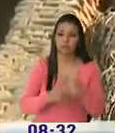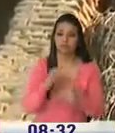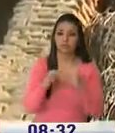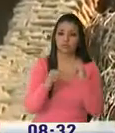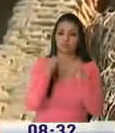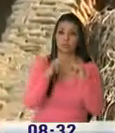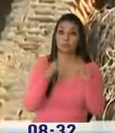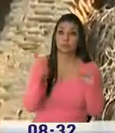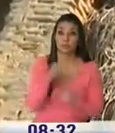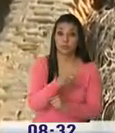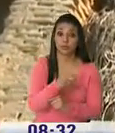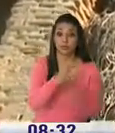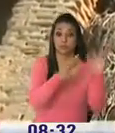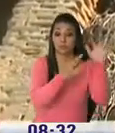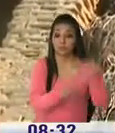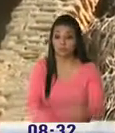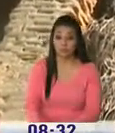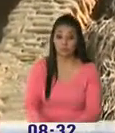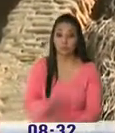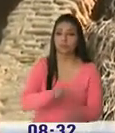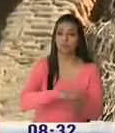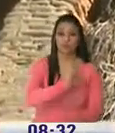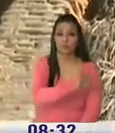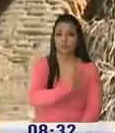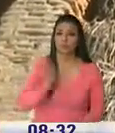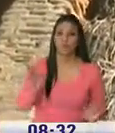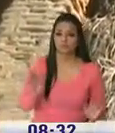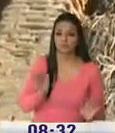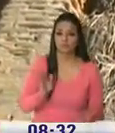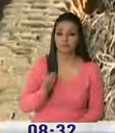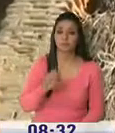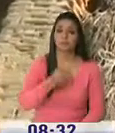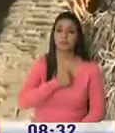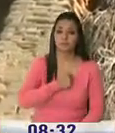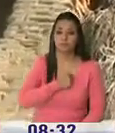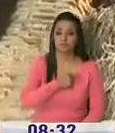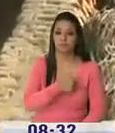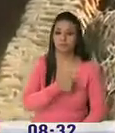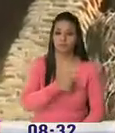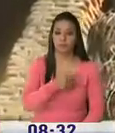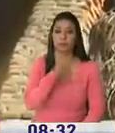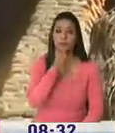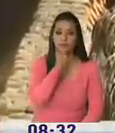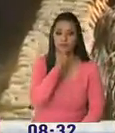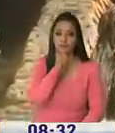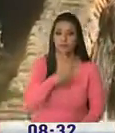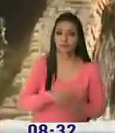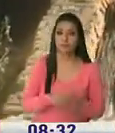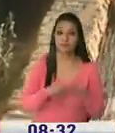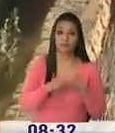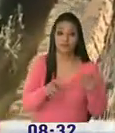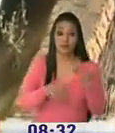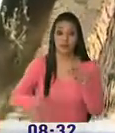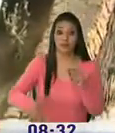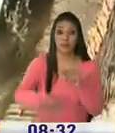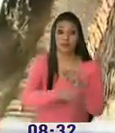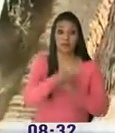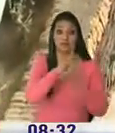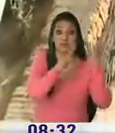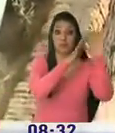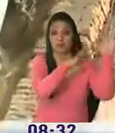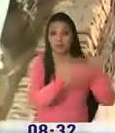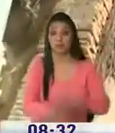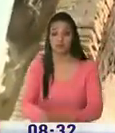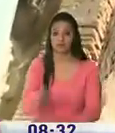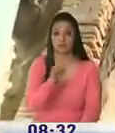pero si llega a suceder algo, o sea, es una negligencia porque es una propiedad privada. Ahora, desde aquí abajo uno puede decir, la casa se viene abajo, no